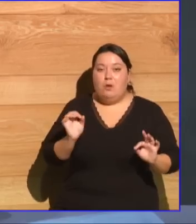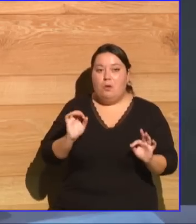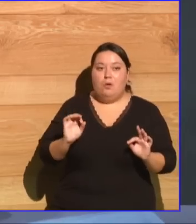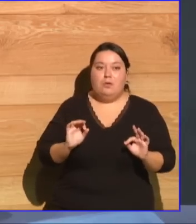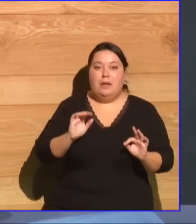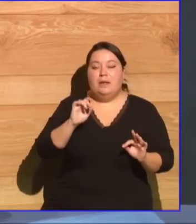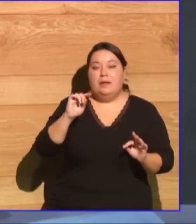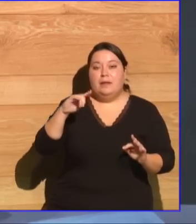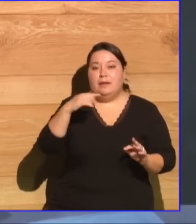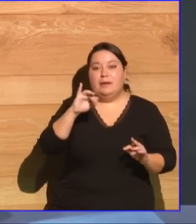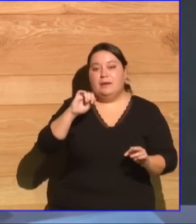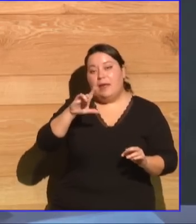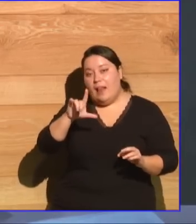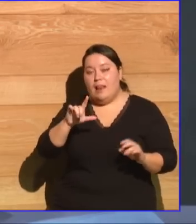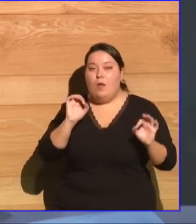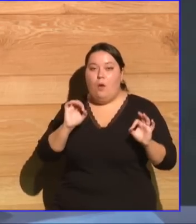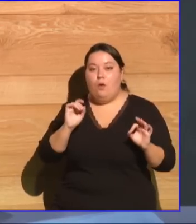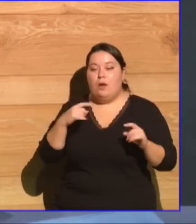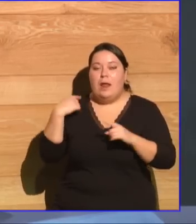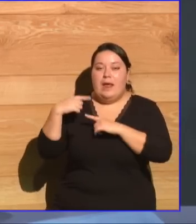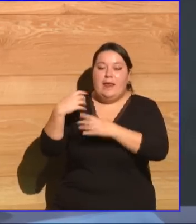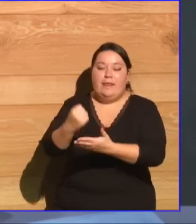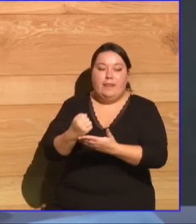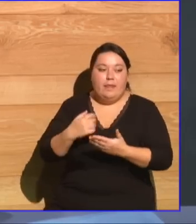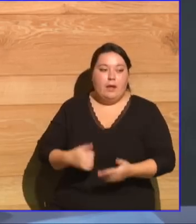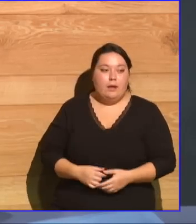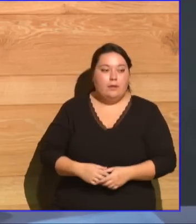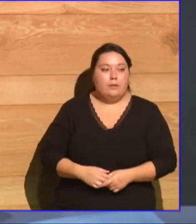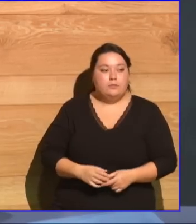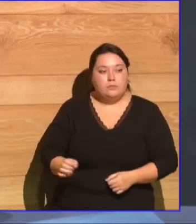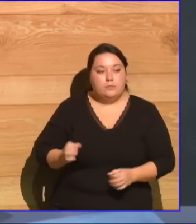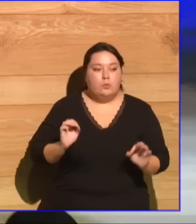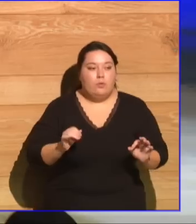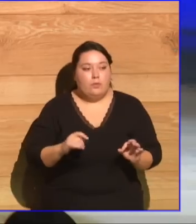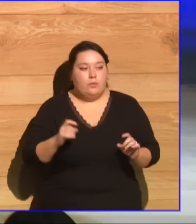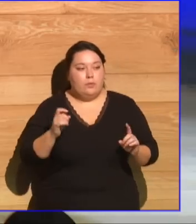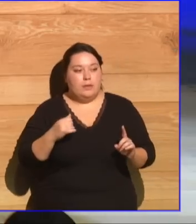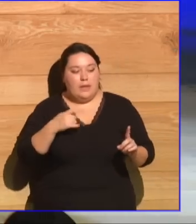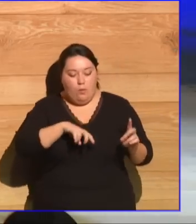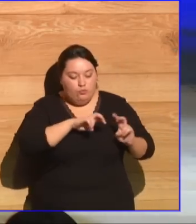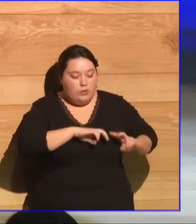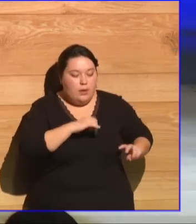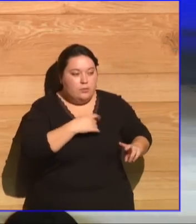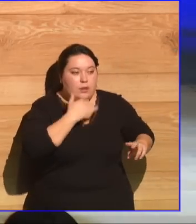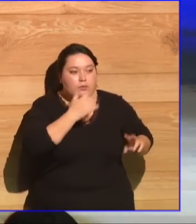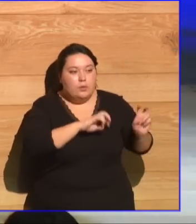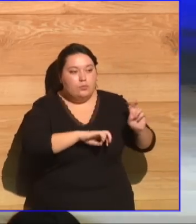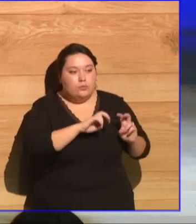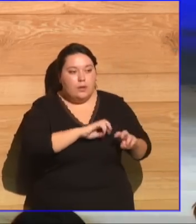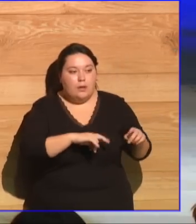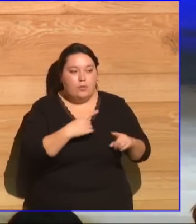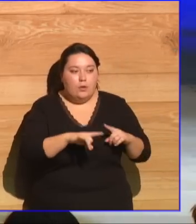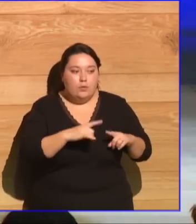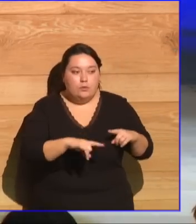cuya custodia posiblemente iba a heredar. Este sería personaje el Indiana cáliz de un Jones. carpintero. Es que, claro, Está es que es muy- es que es rebuscando, muy bonito está todo. rebuscando entre